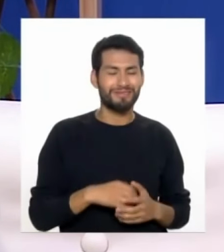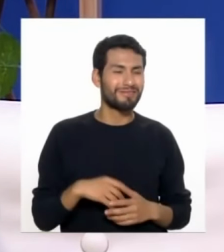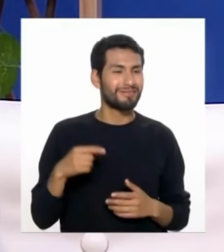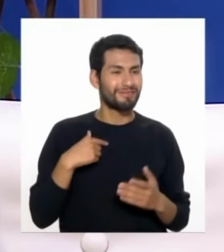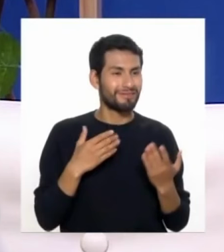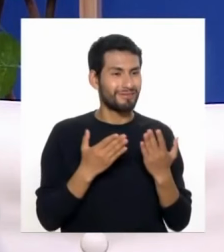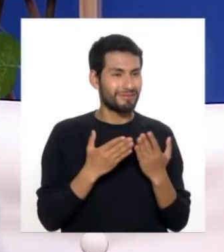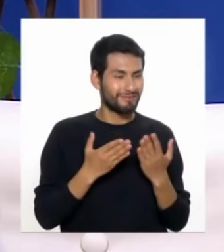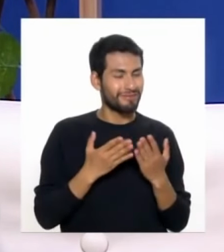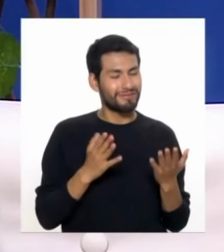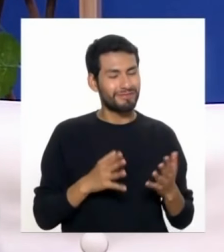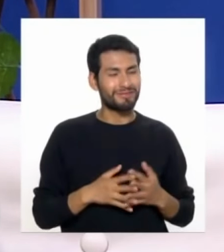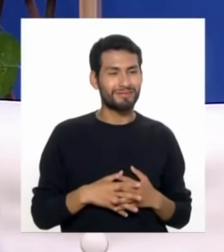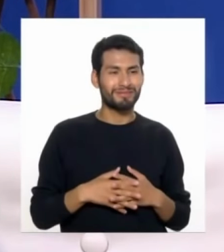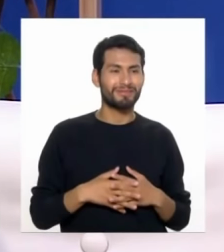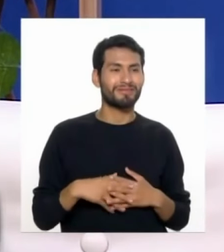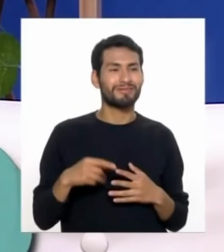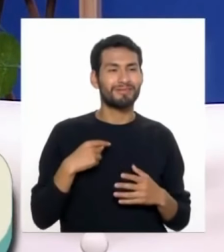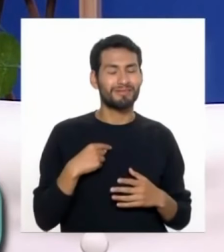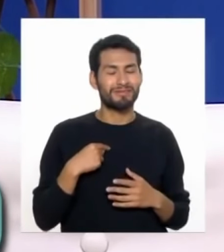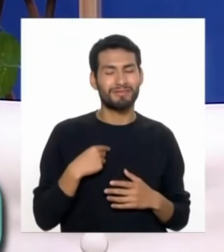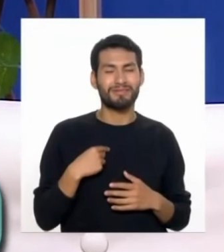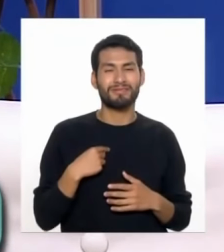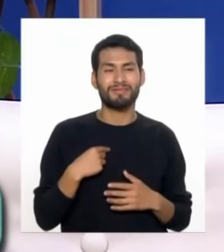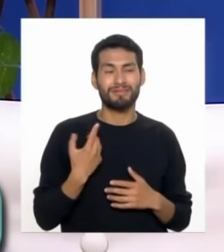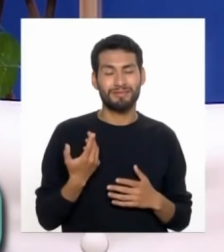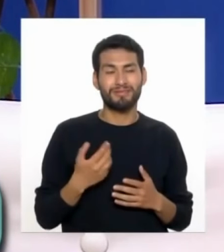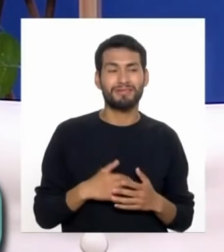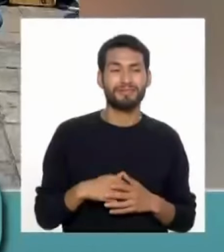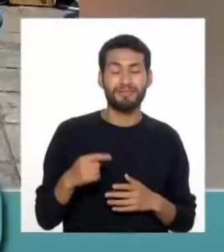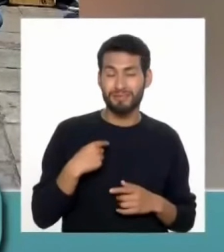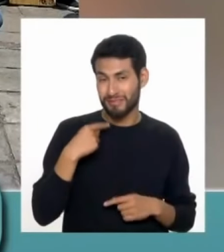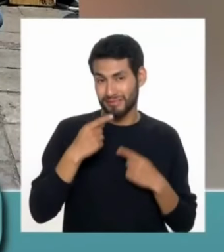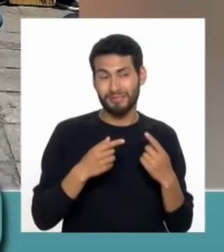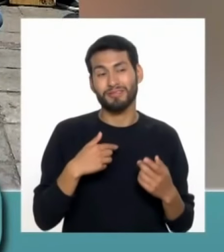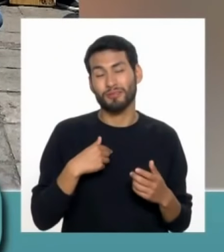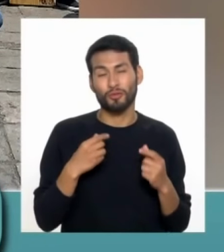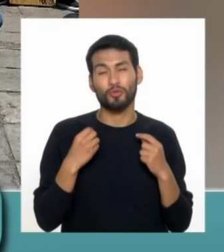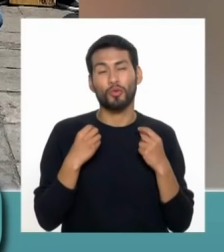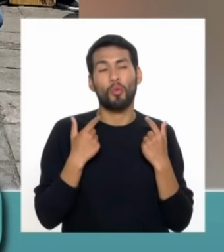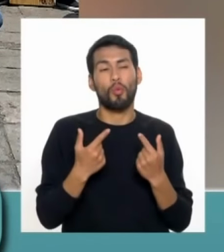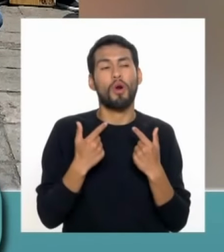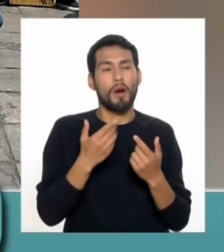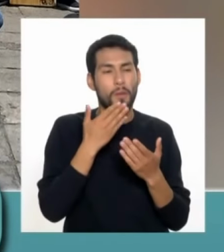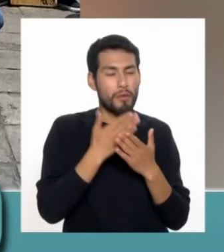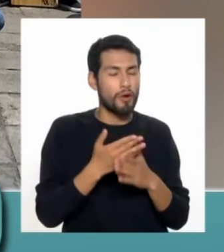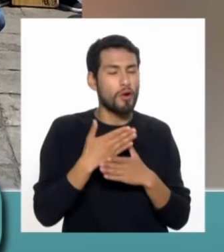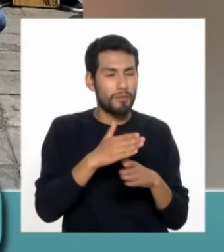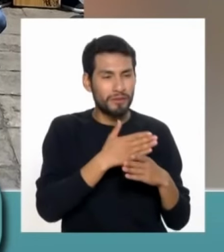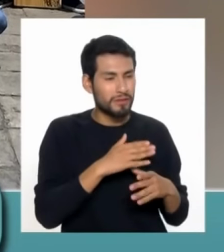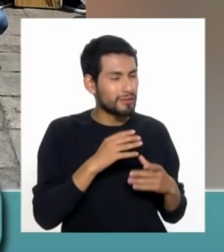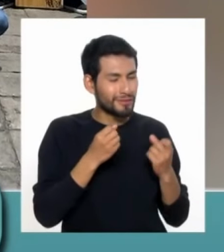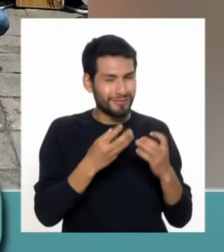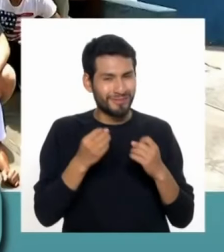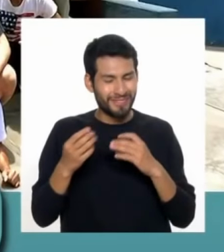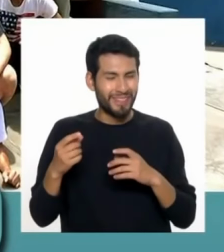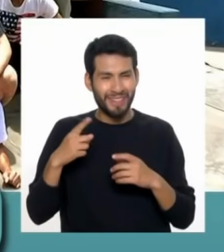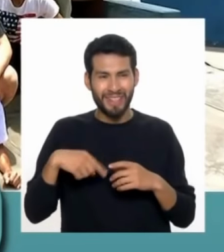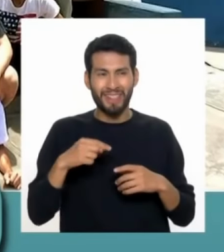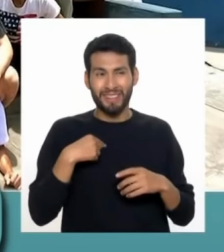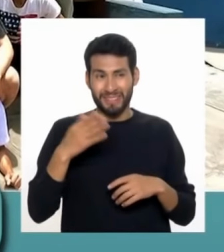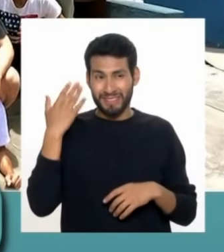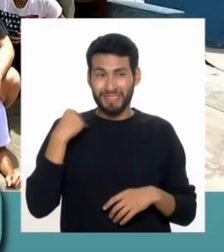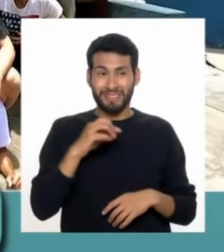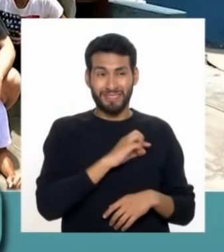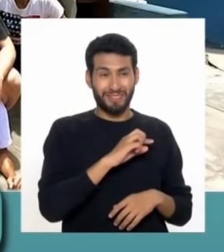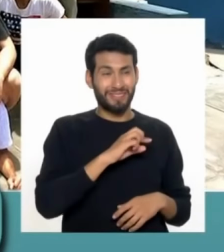colegio, yo tuve, bueno, puedo decirles la suerte de compartir con muchos, cuando yo estaba en